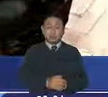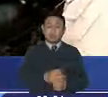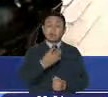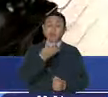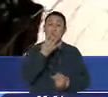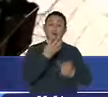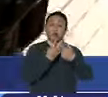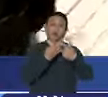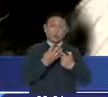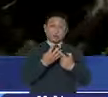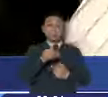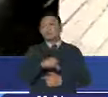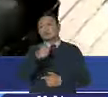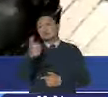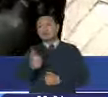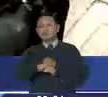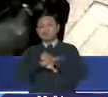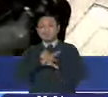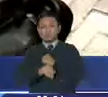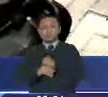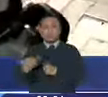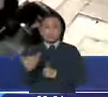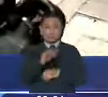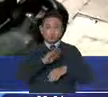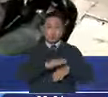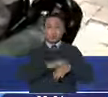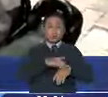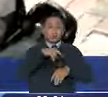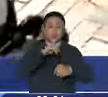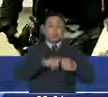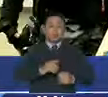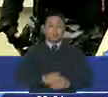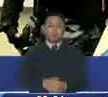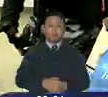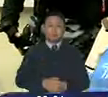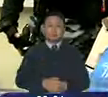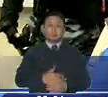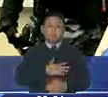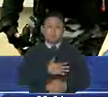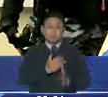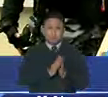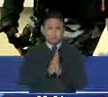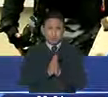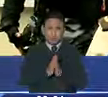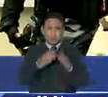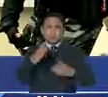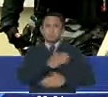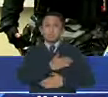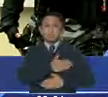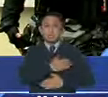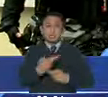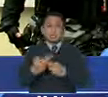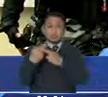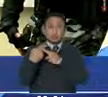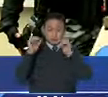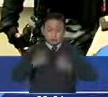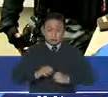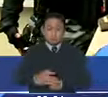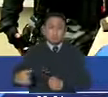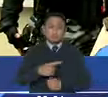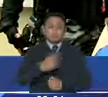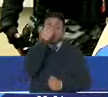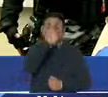que estén vinculados a hechos delictivos registrados en la capital. Yo sí pido y bajo mi responsabilidad, que se les exponga